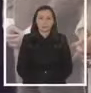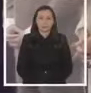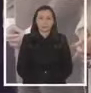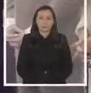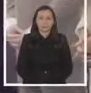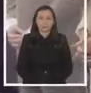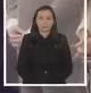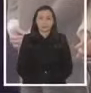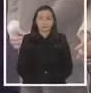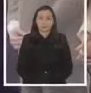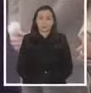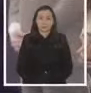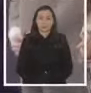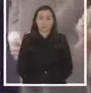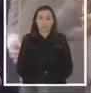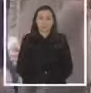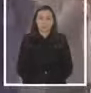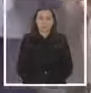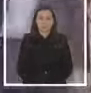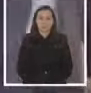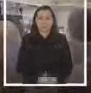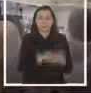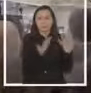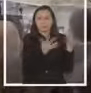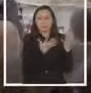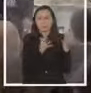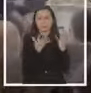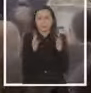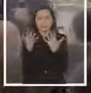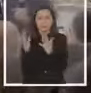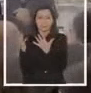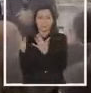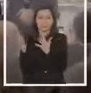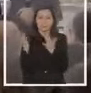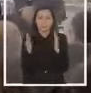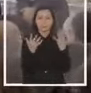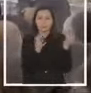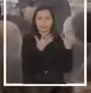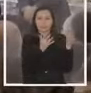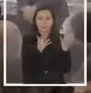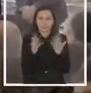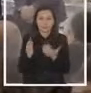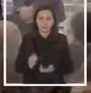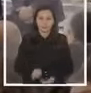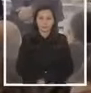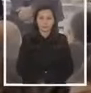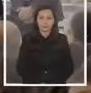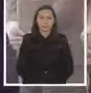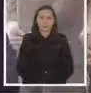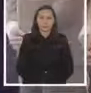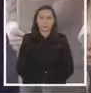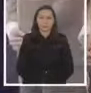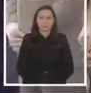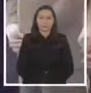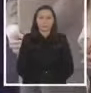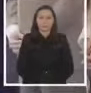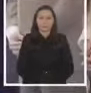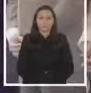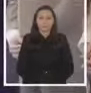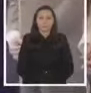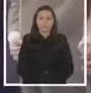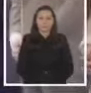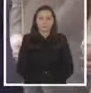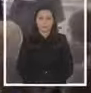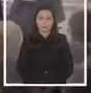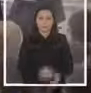territorio nacional donde han acomodado las jornadas y así han ido reduciendo entonces las horas de trabajo. Hay varias dudas,